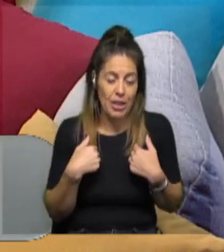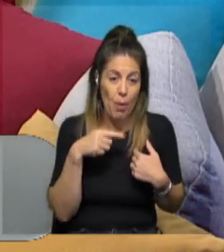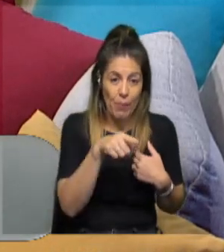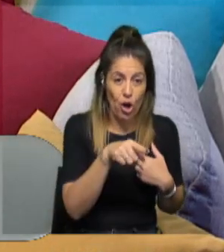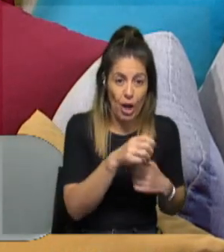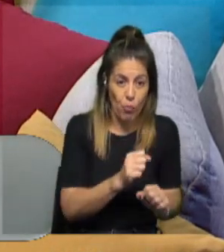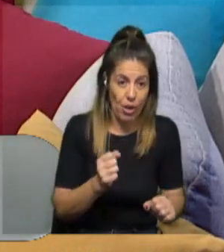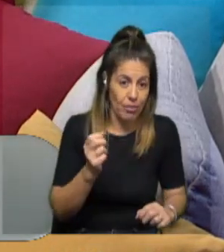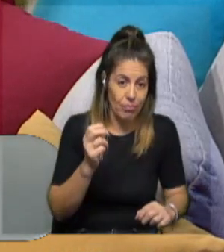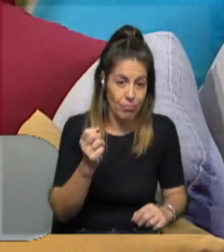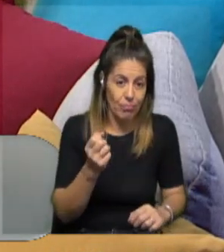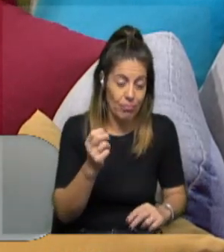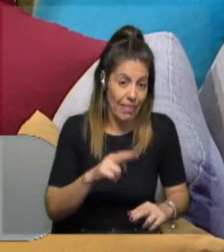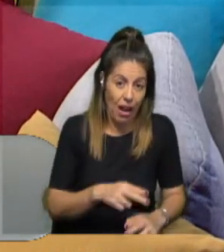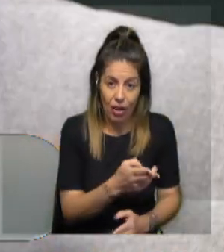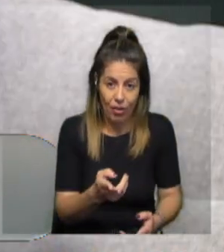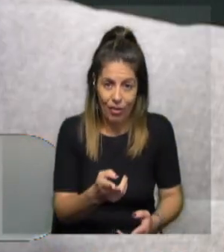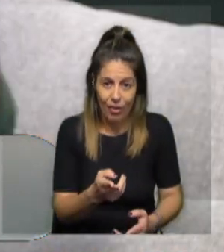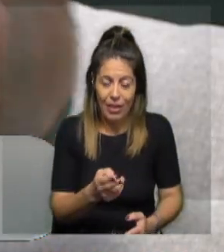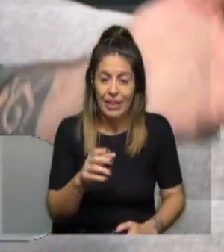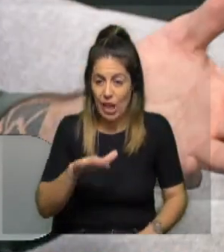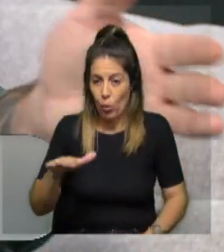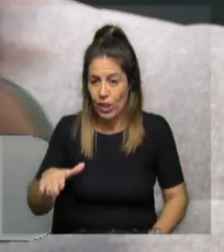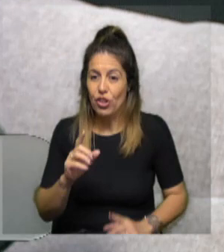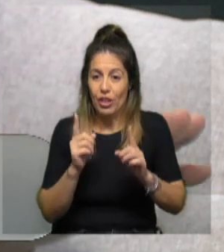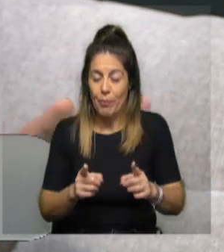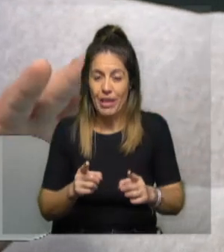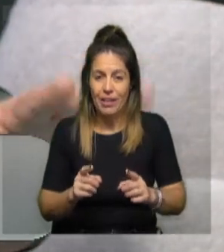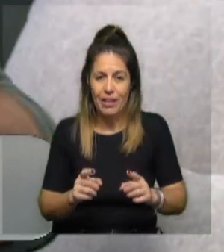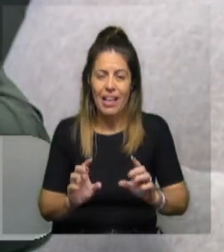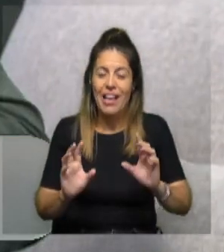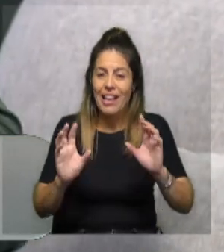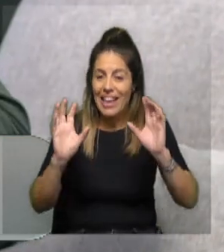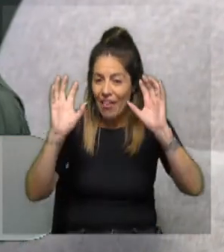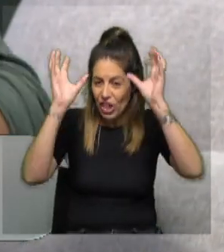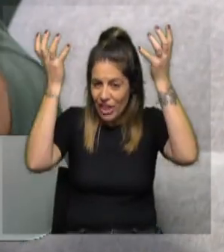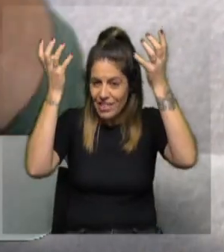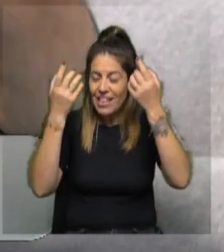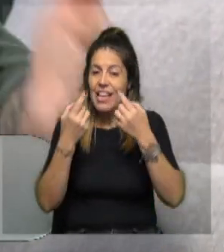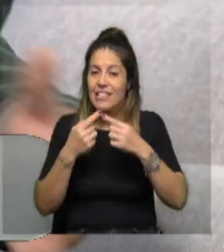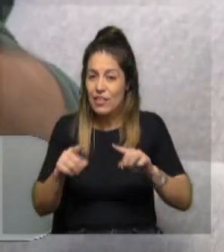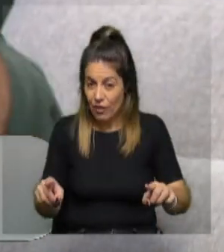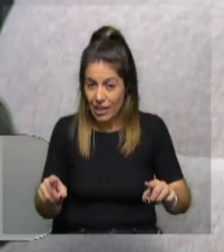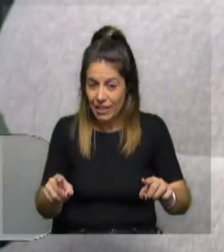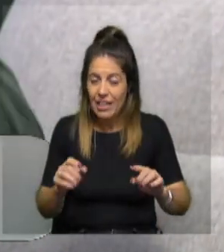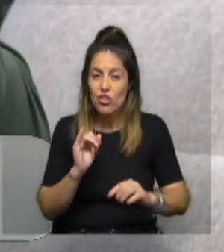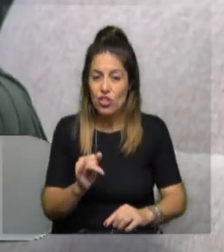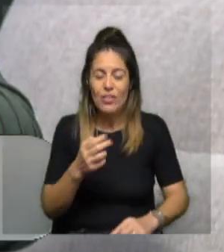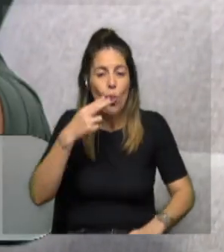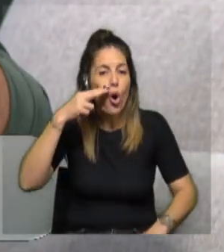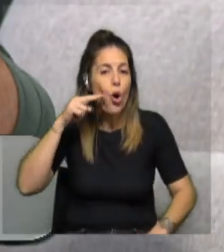Y a un niño. O sea, a un niño puede ser muy peligroso. Entonces, la agresividad es otra cosa. Claro. La agresividad sí es un comportamiento que se